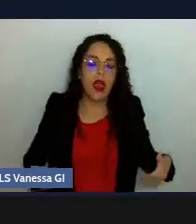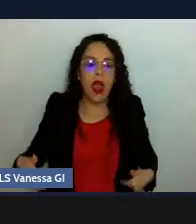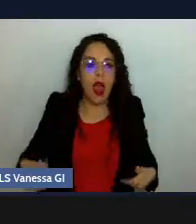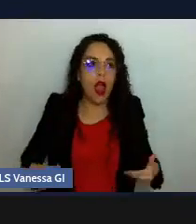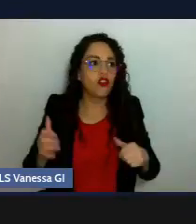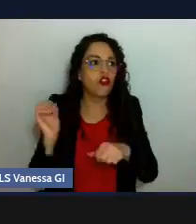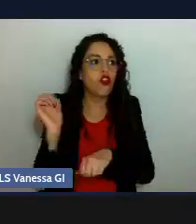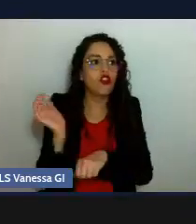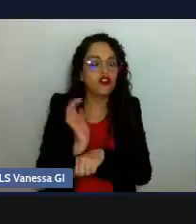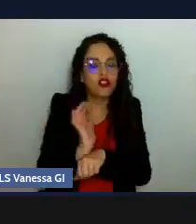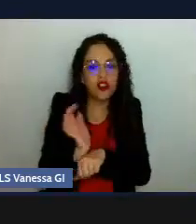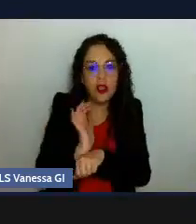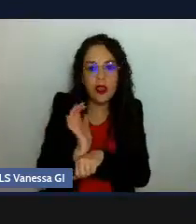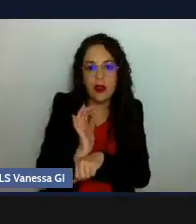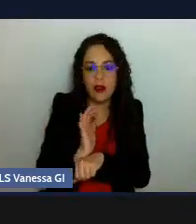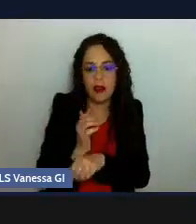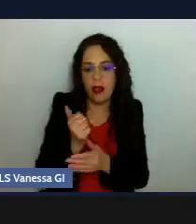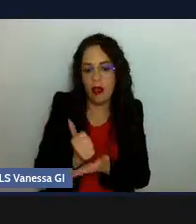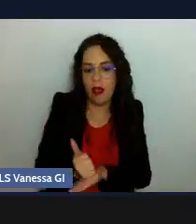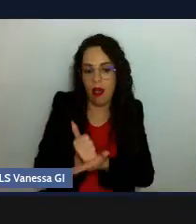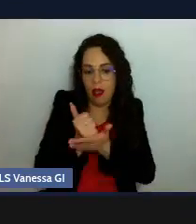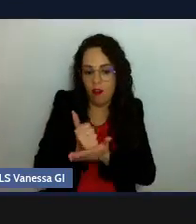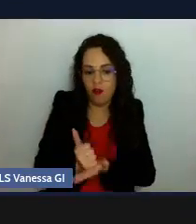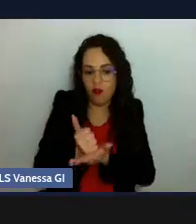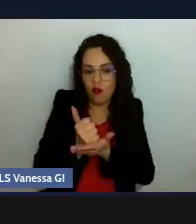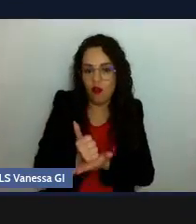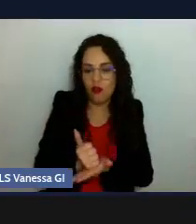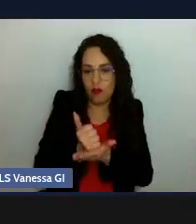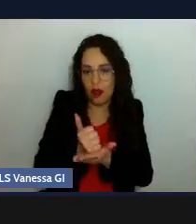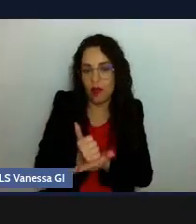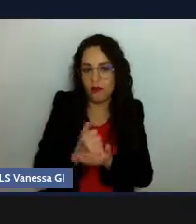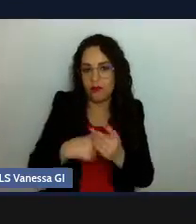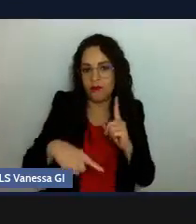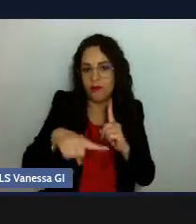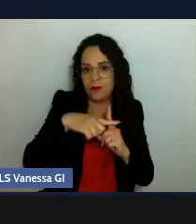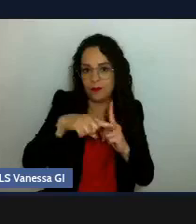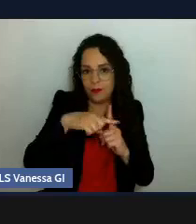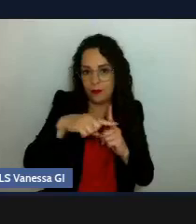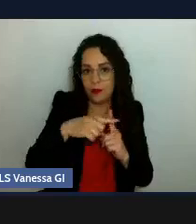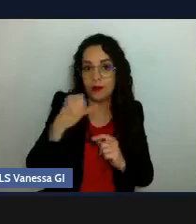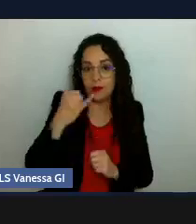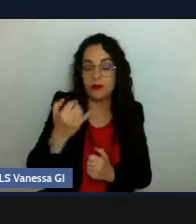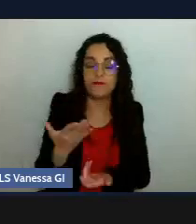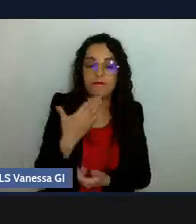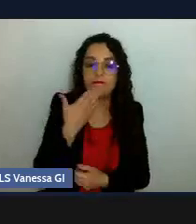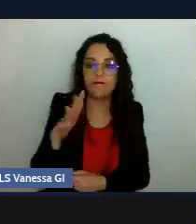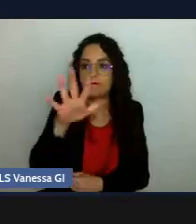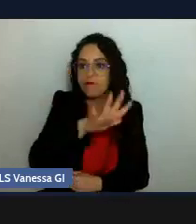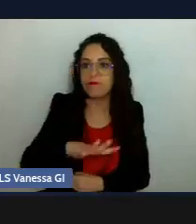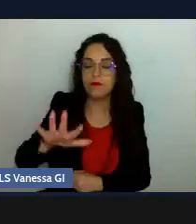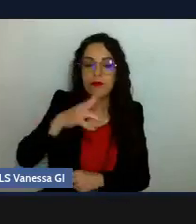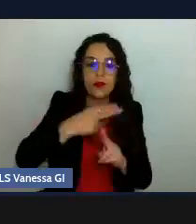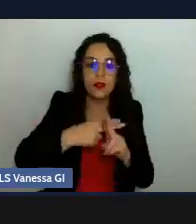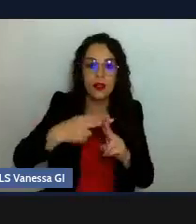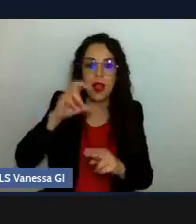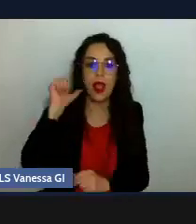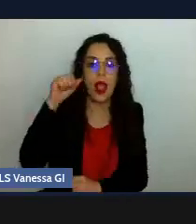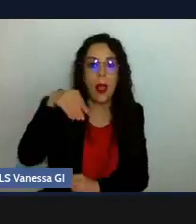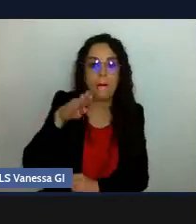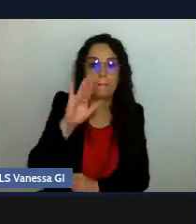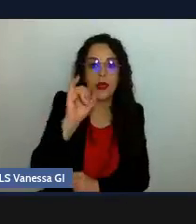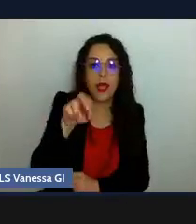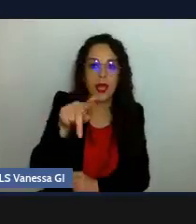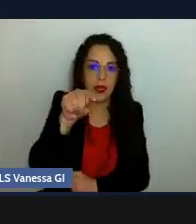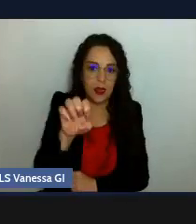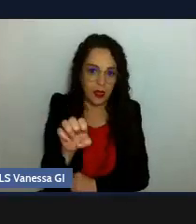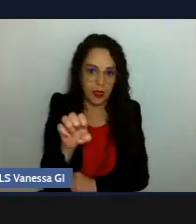ayuda a fortalecer tu salud. Y el ambiente, no olvidemos el ambiente como les mencionaba anteriormente, una